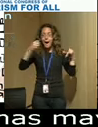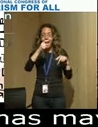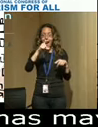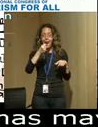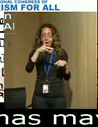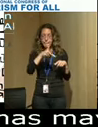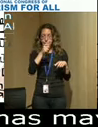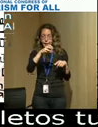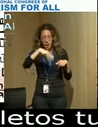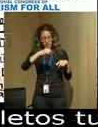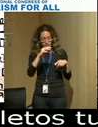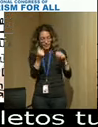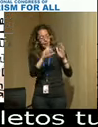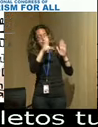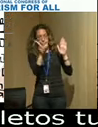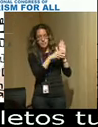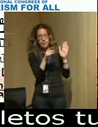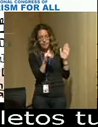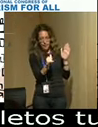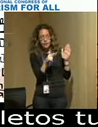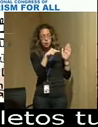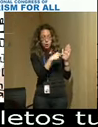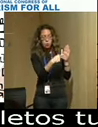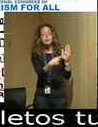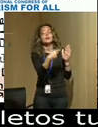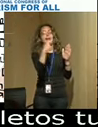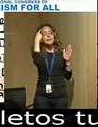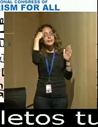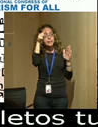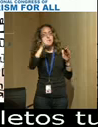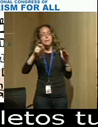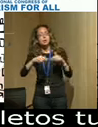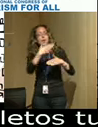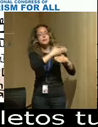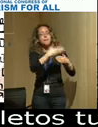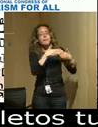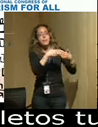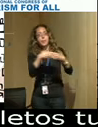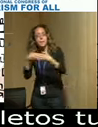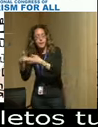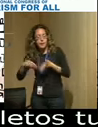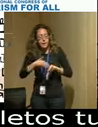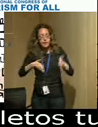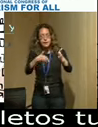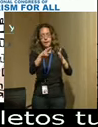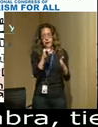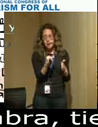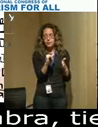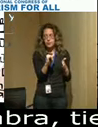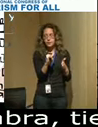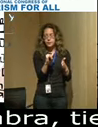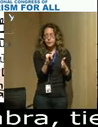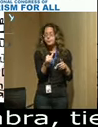vagas constancias de la dificultad o la barrera que las personas pueden encontrarse en su recorrido y no suelen contar con lo que yo, por ejemplo, he venido a